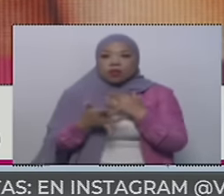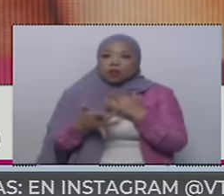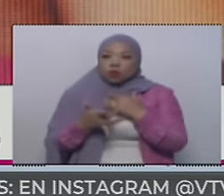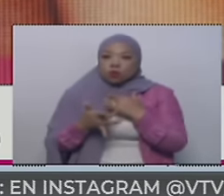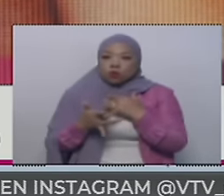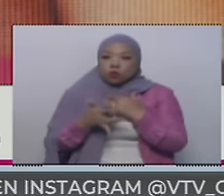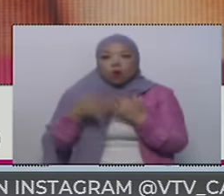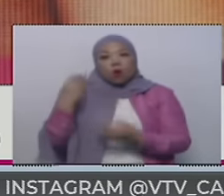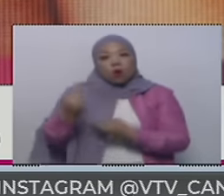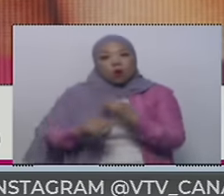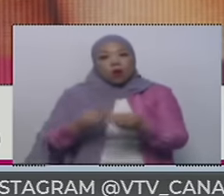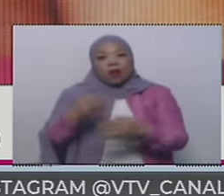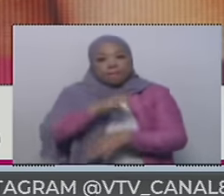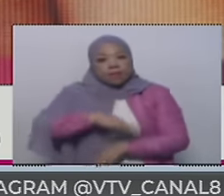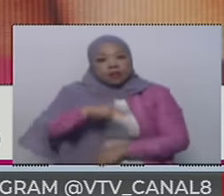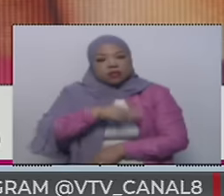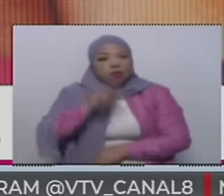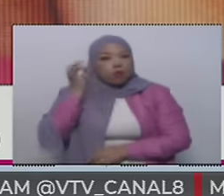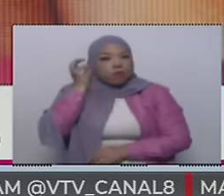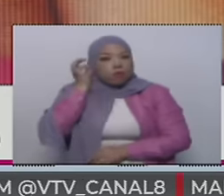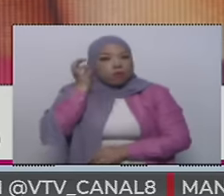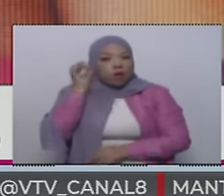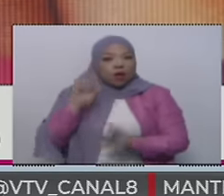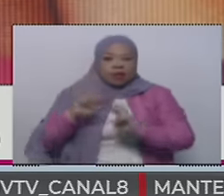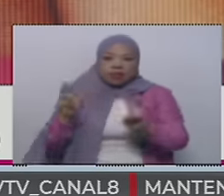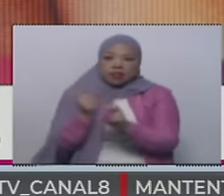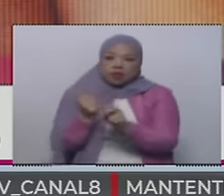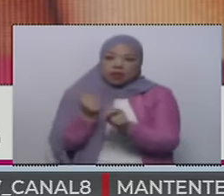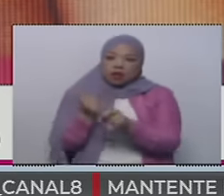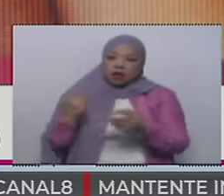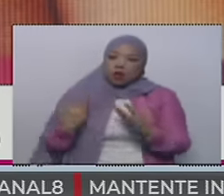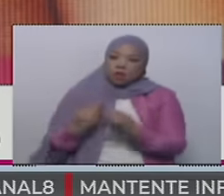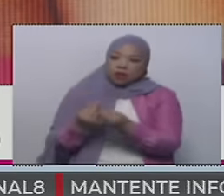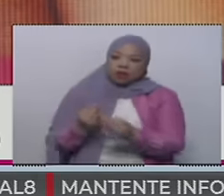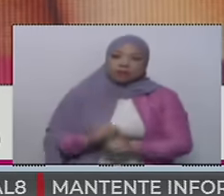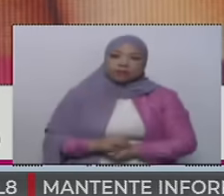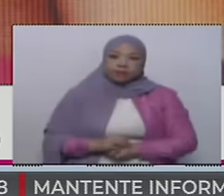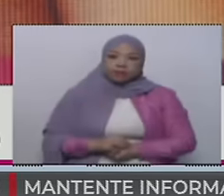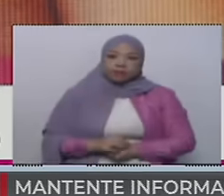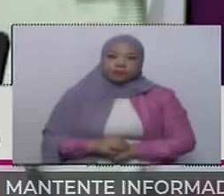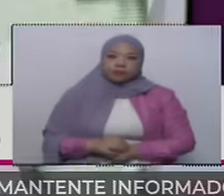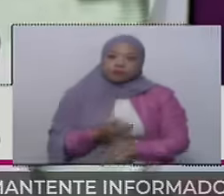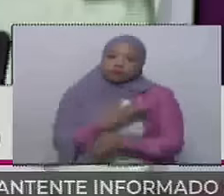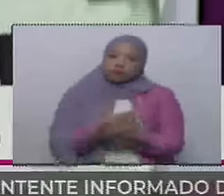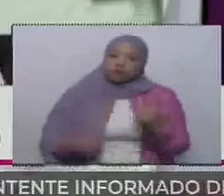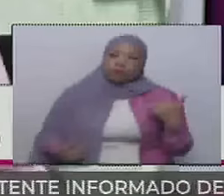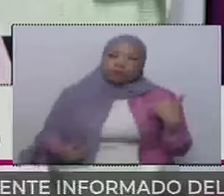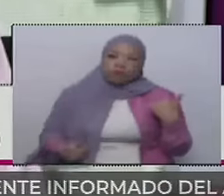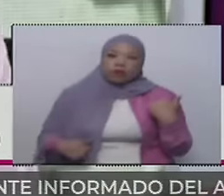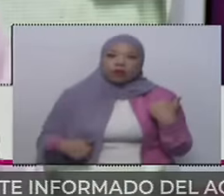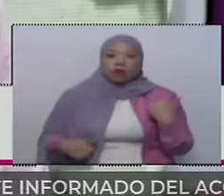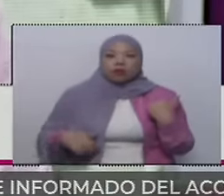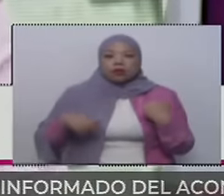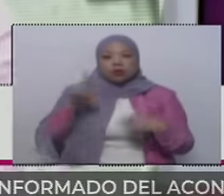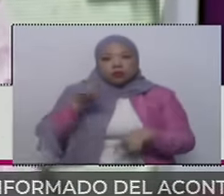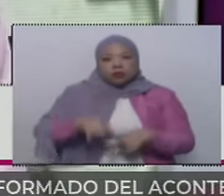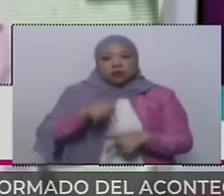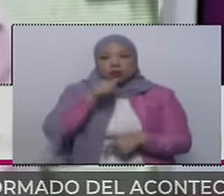tratamientos. ¿Cómo marcha la Gran Misión Venezuela Mujer en este tema, compañera? Bueno, sí, presidente. Primeramente comentarle que